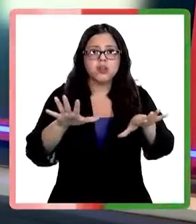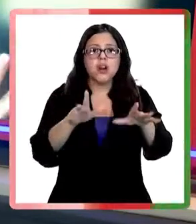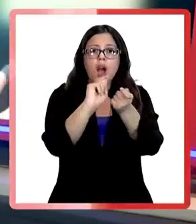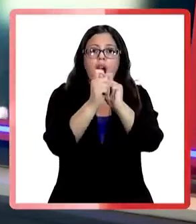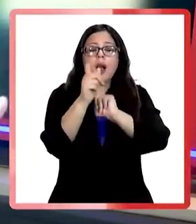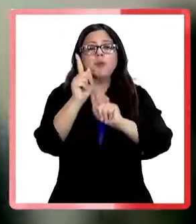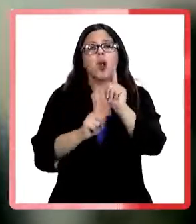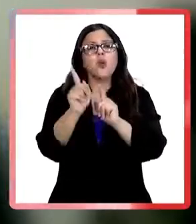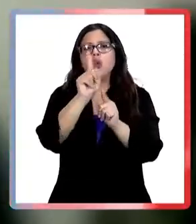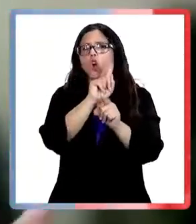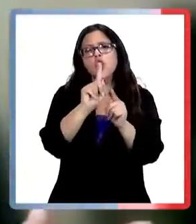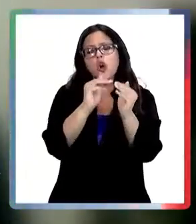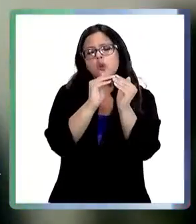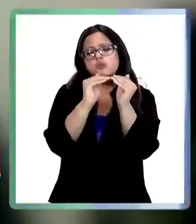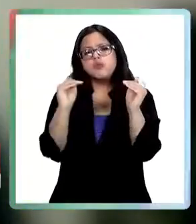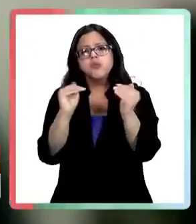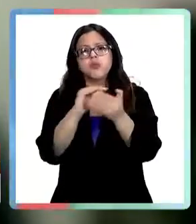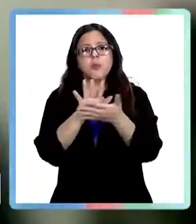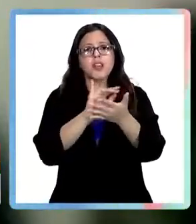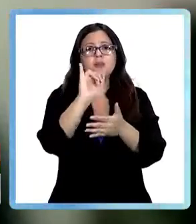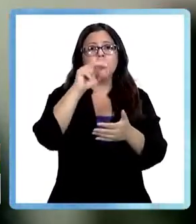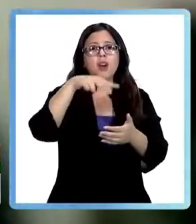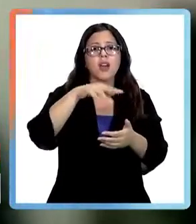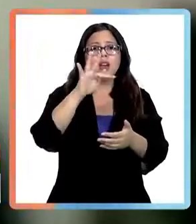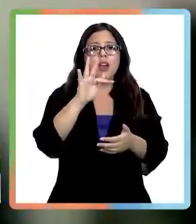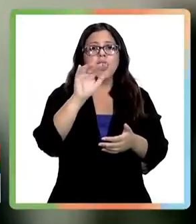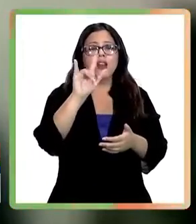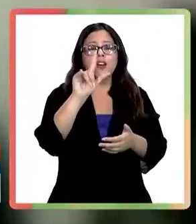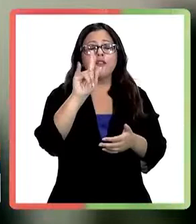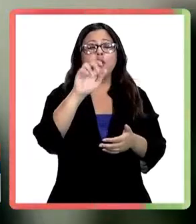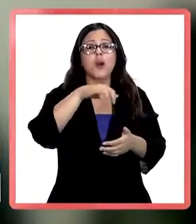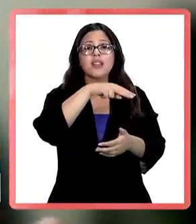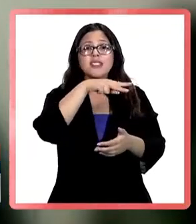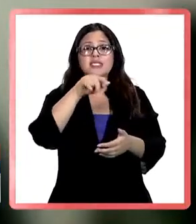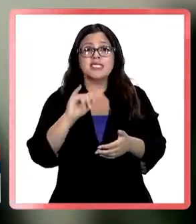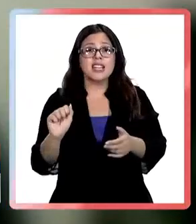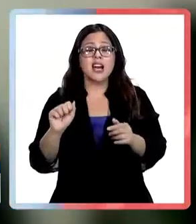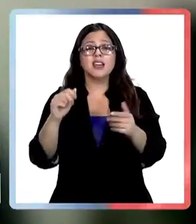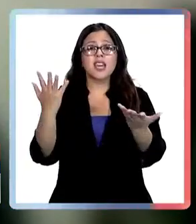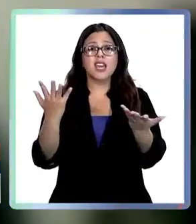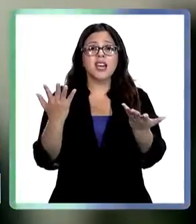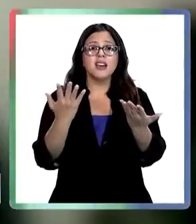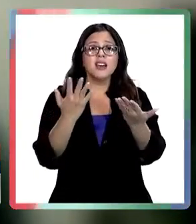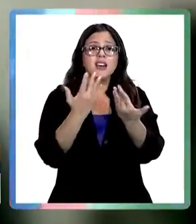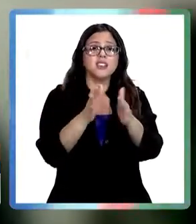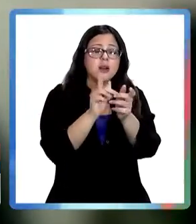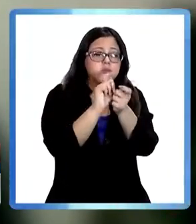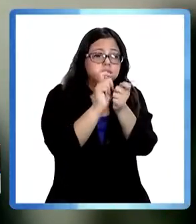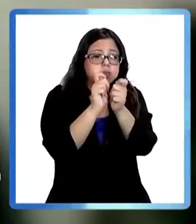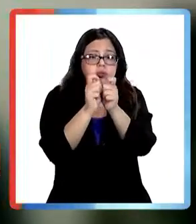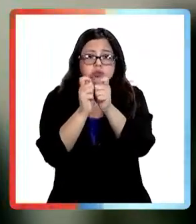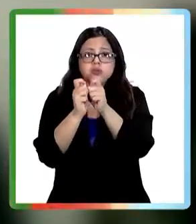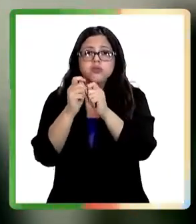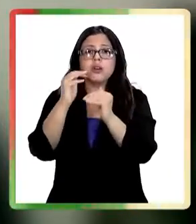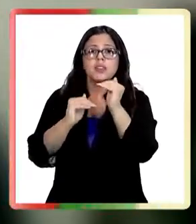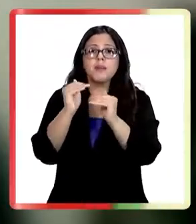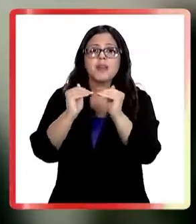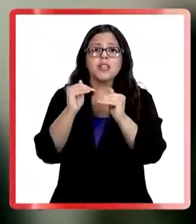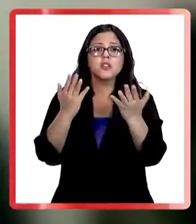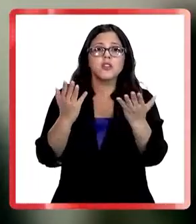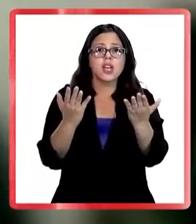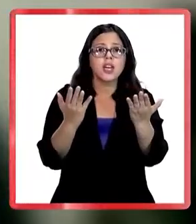son más estables, pero por ejemplo el virus influenza, el virus coronavirus, van creando subtipos en la medida que van